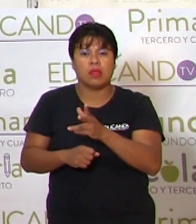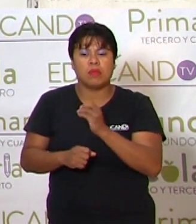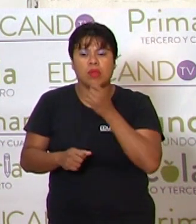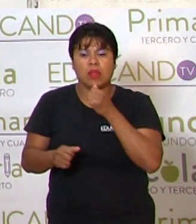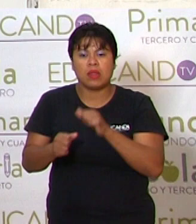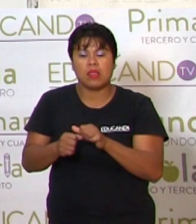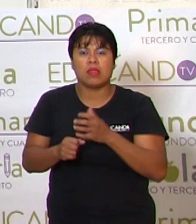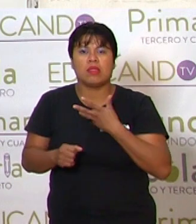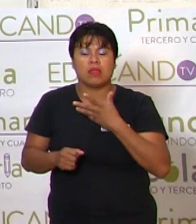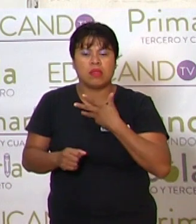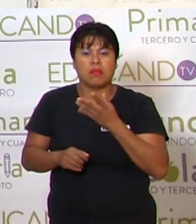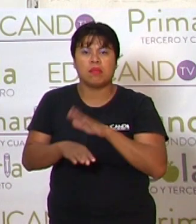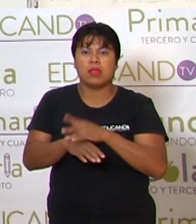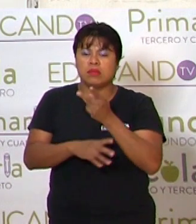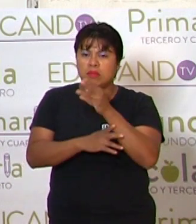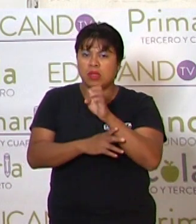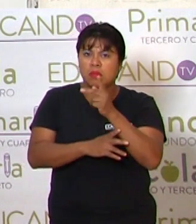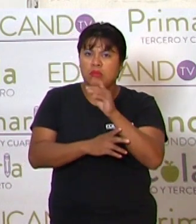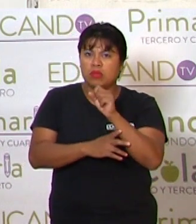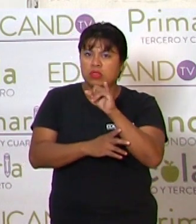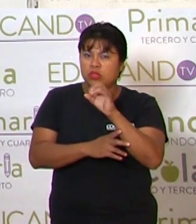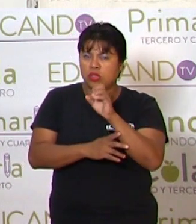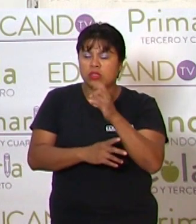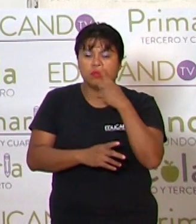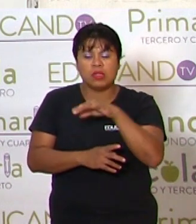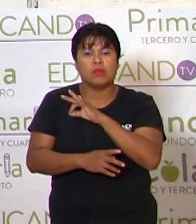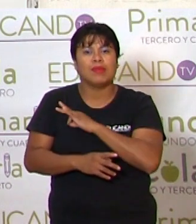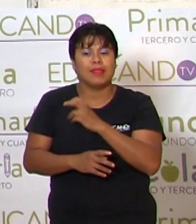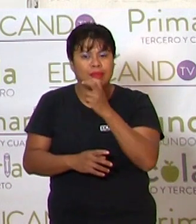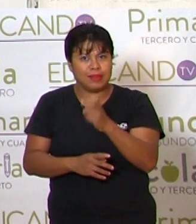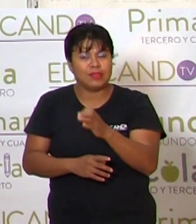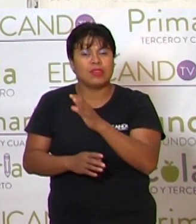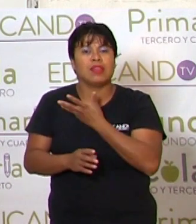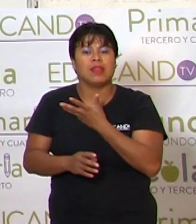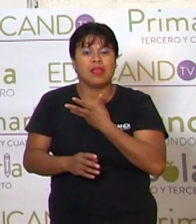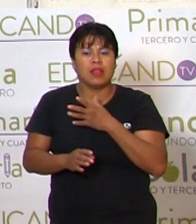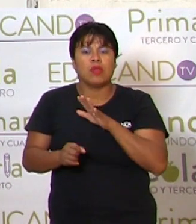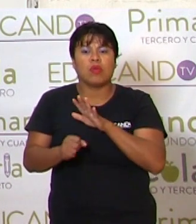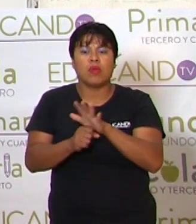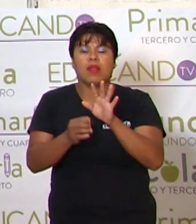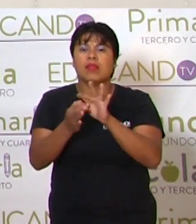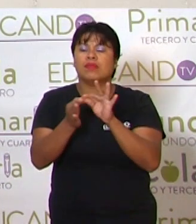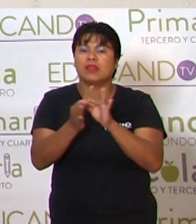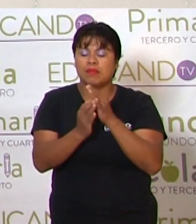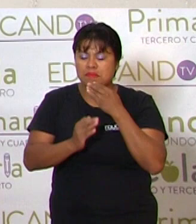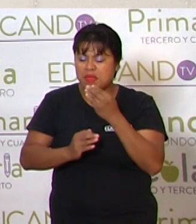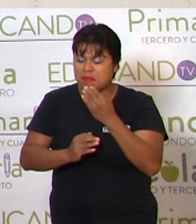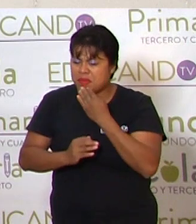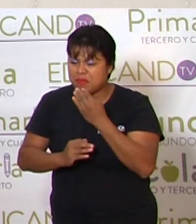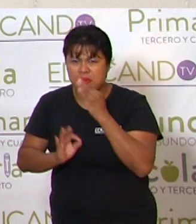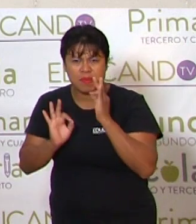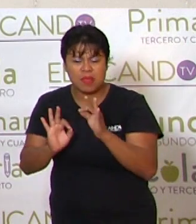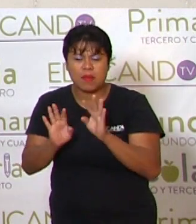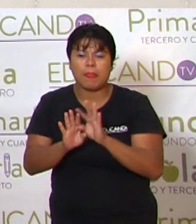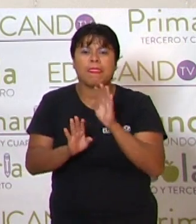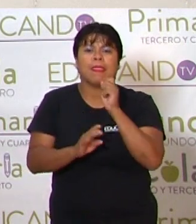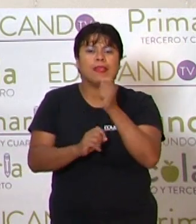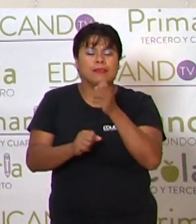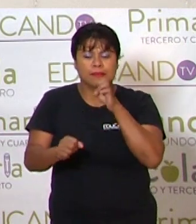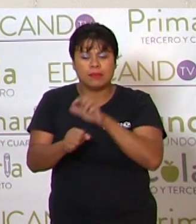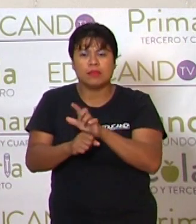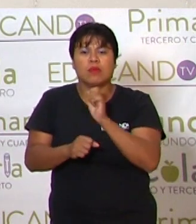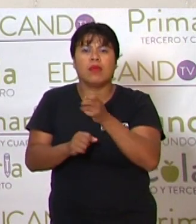palabras o qué letras integran las preposiciones, para poder así hacer o tener determinado bien